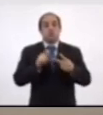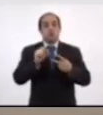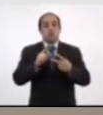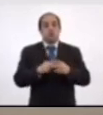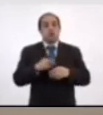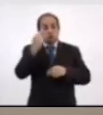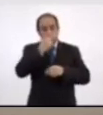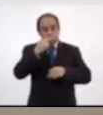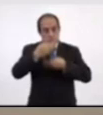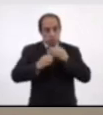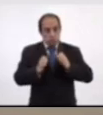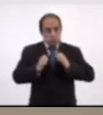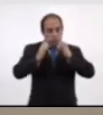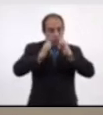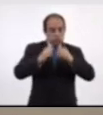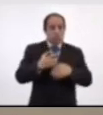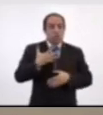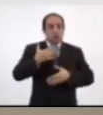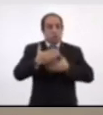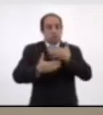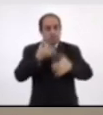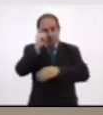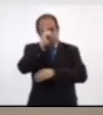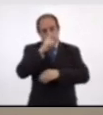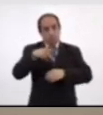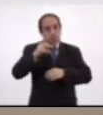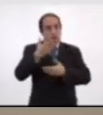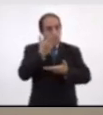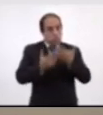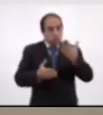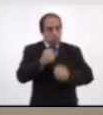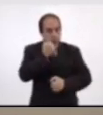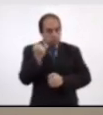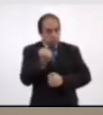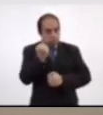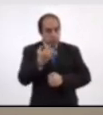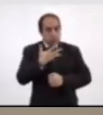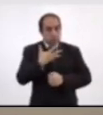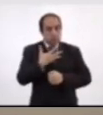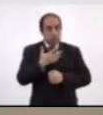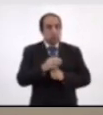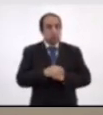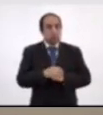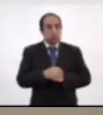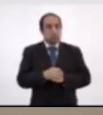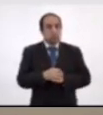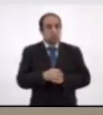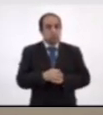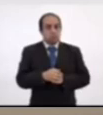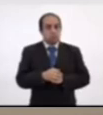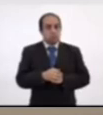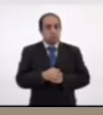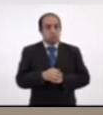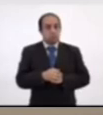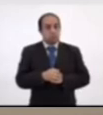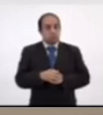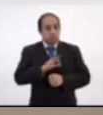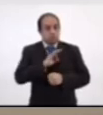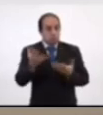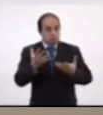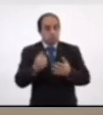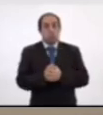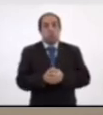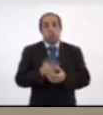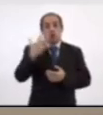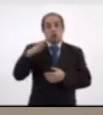Entonces, son procesos bastante complejos, pero que hoy afortunadamente estamos en condiciones de hacer. Estos 10